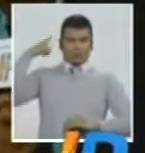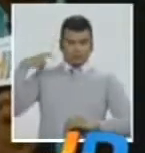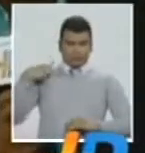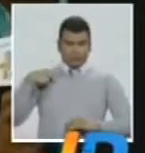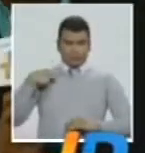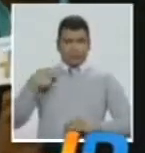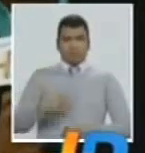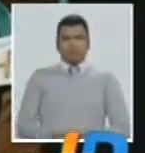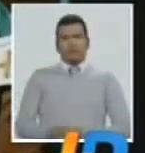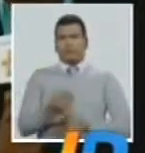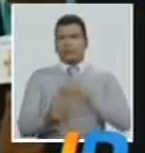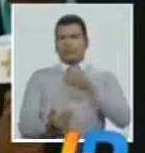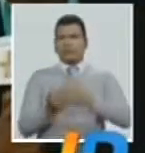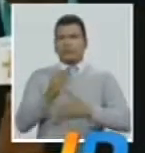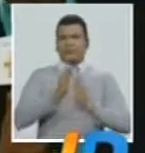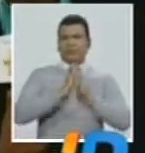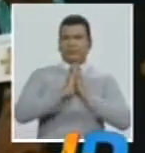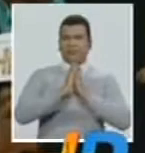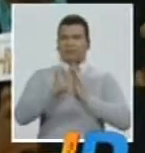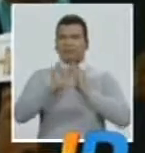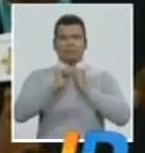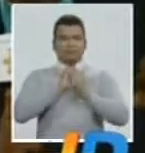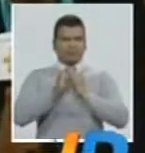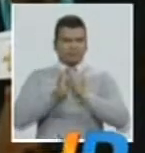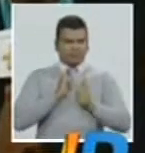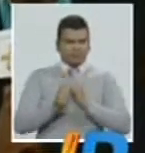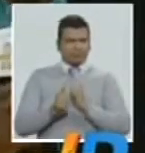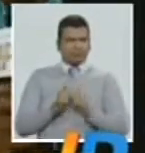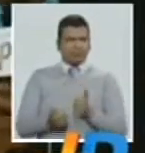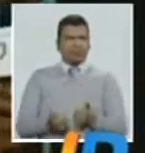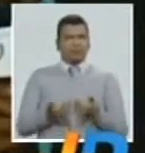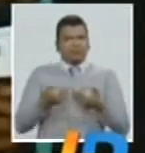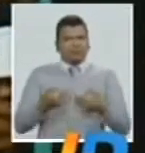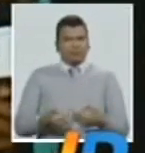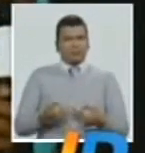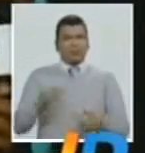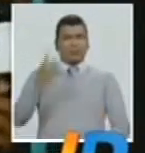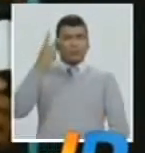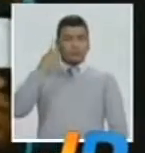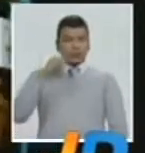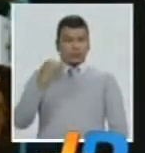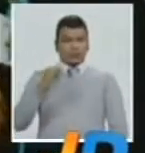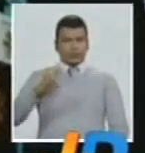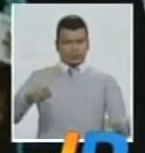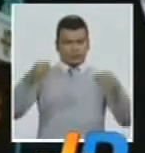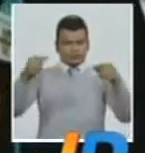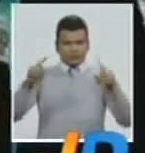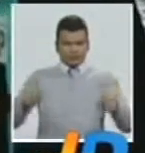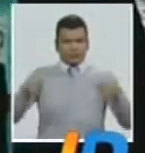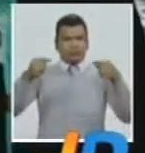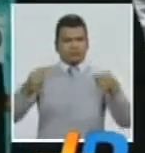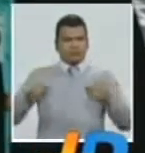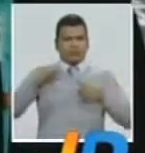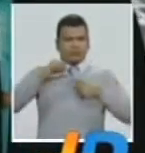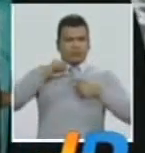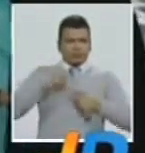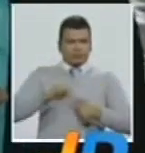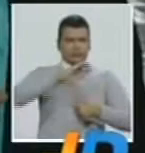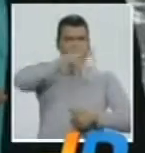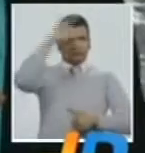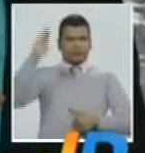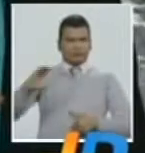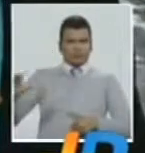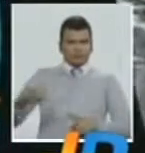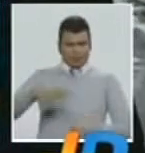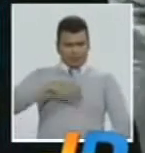Inglaterra. Originamos la información de deportes que girará en torno hoy al exitoso segundo día de competiciones en los centroamericanos y del Caribe,